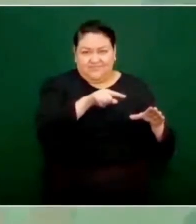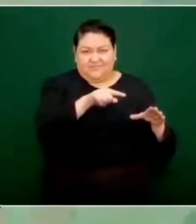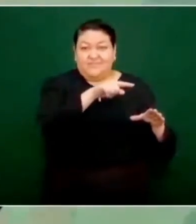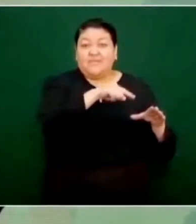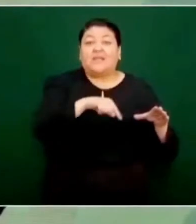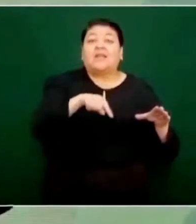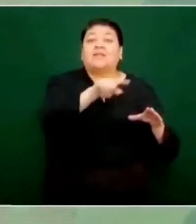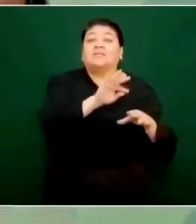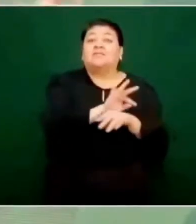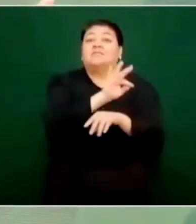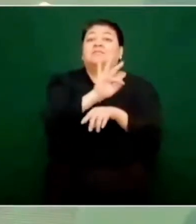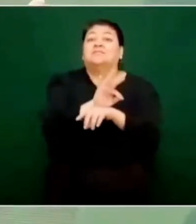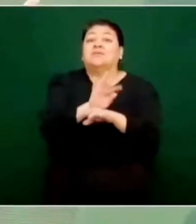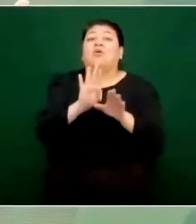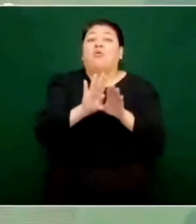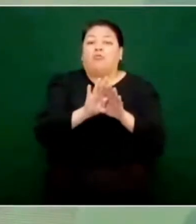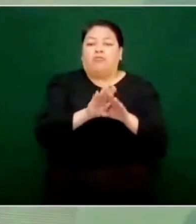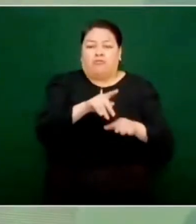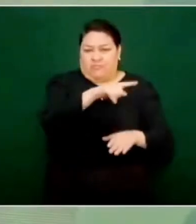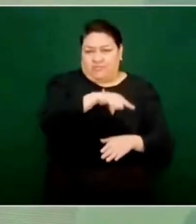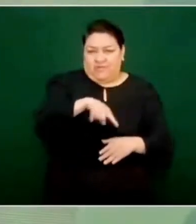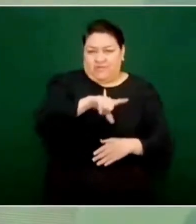la de el poder